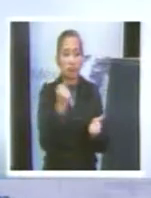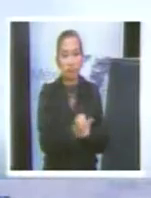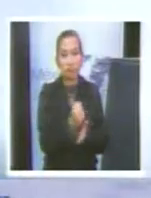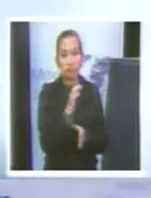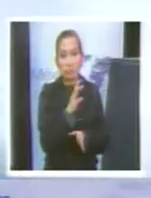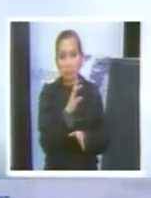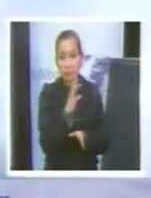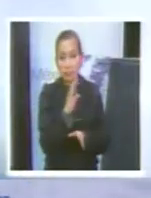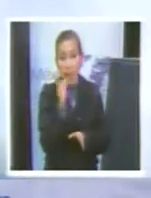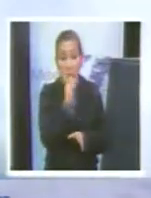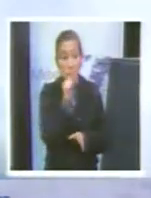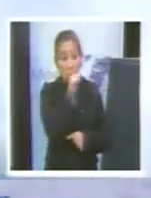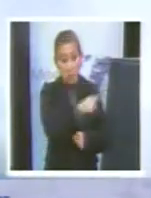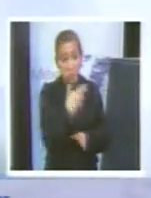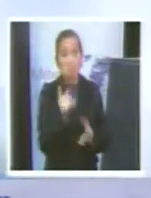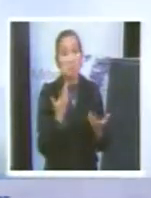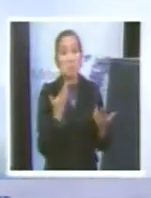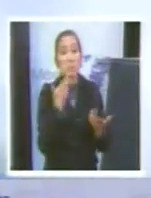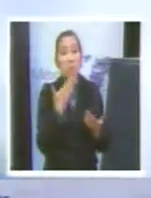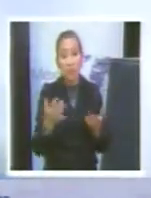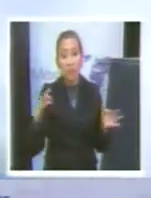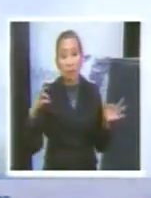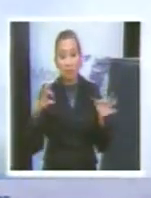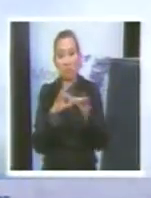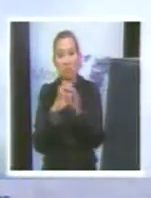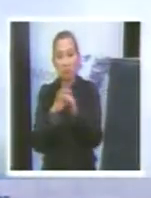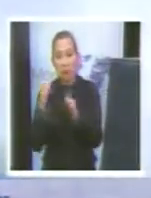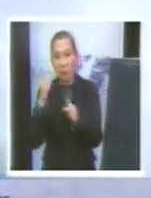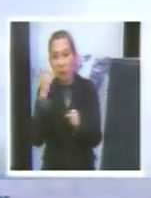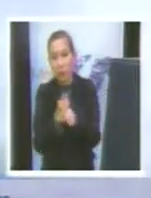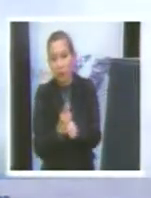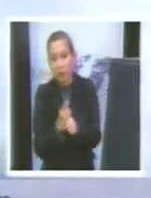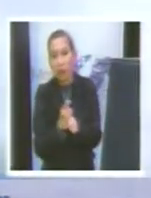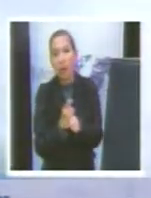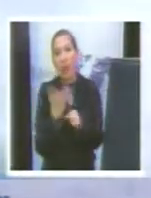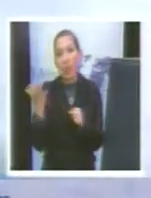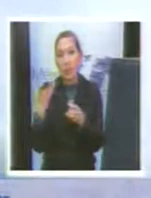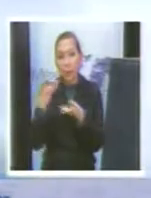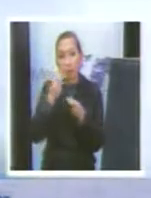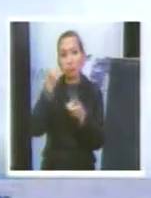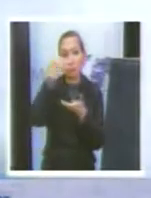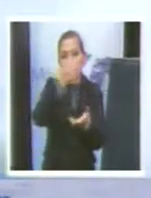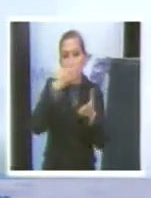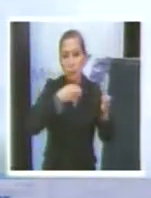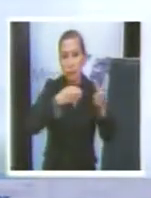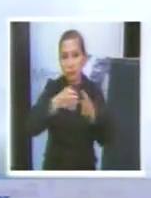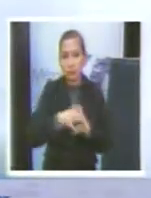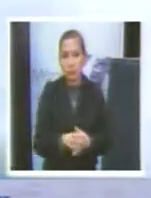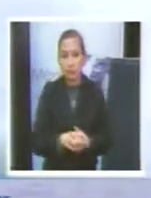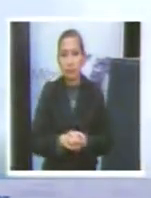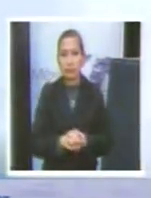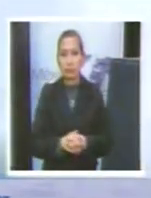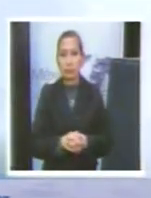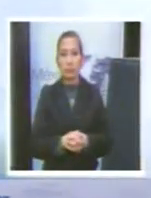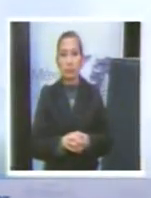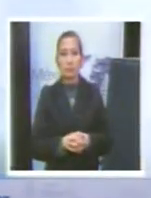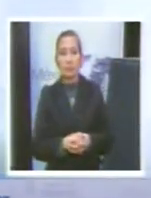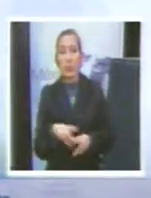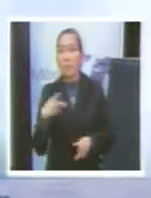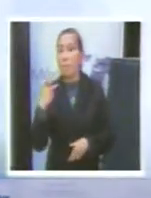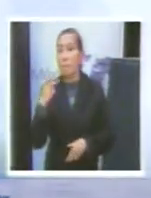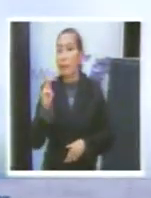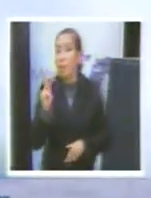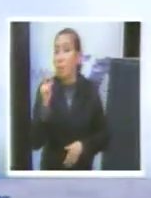ser un gran instrumento de vinculación y de oportunidades y de inversión y de comercio. Pero